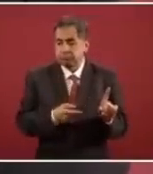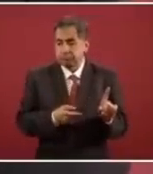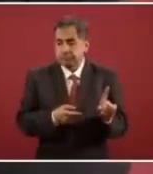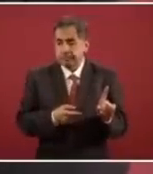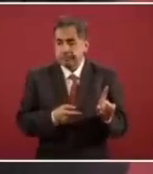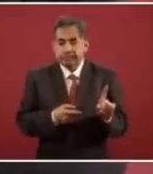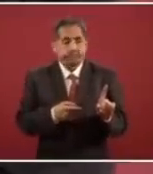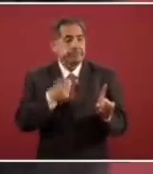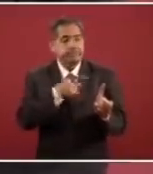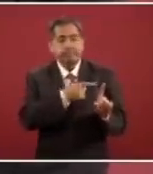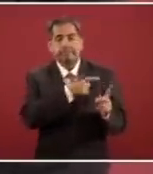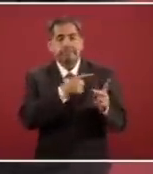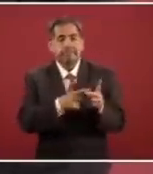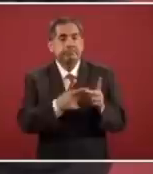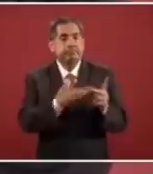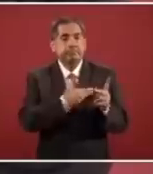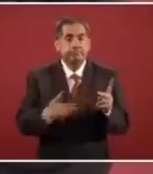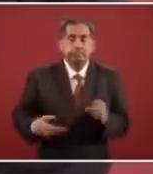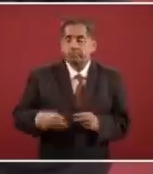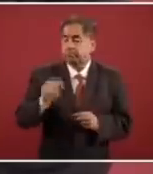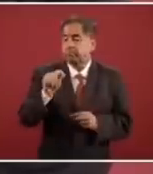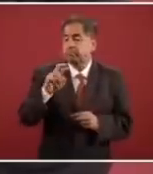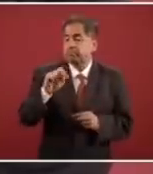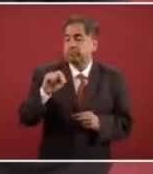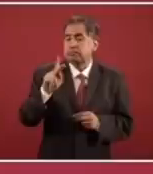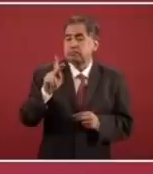la participación del presidente Donald Trump,